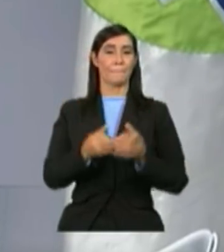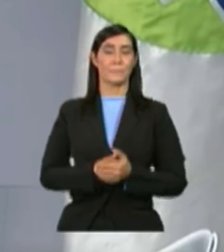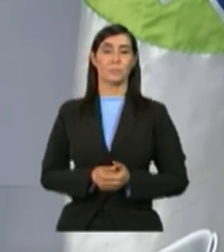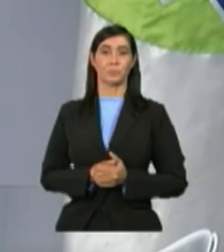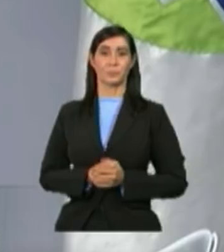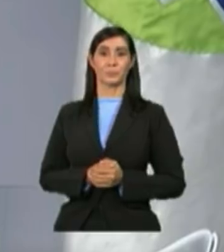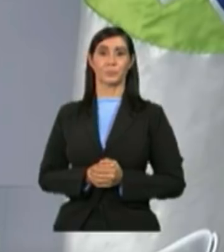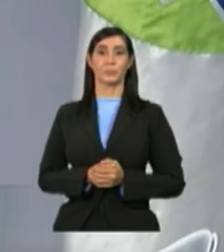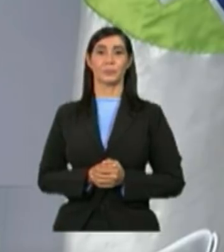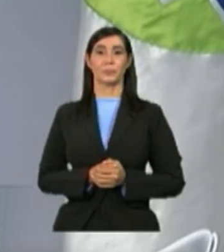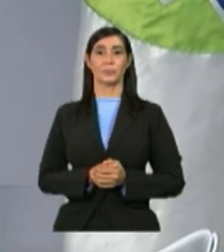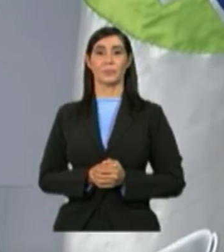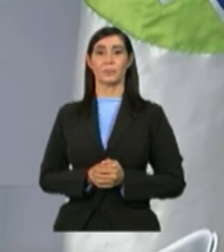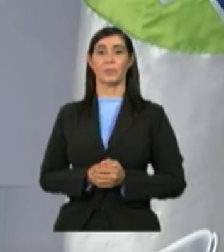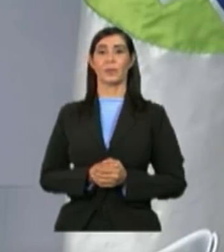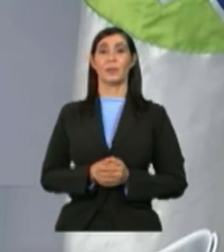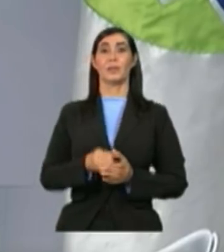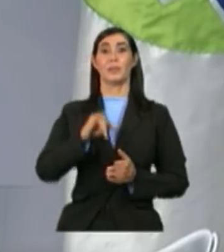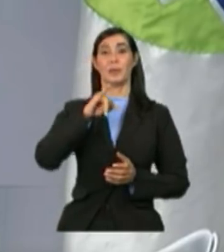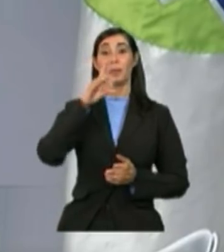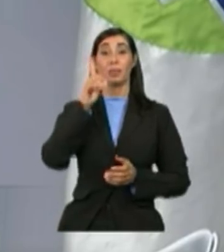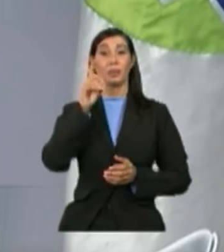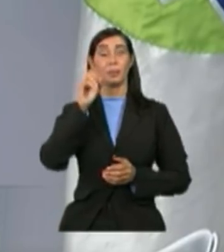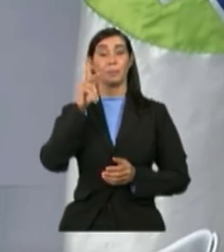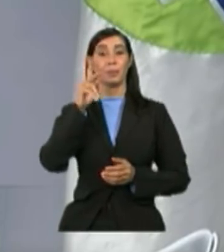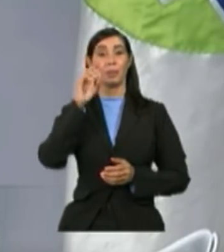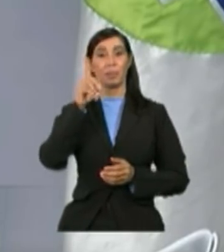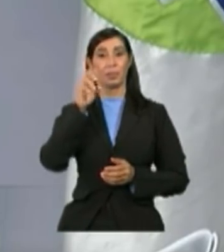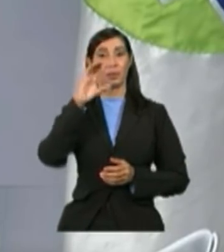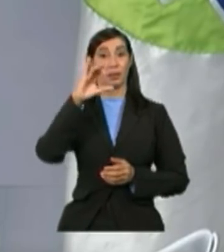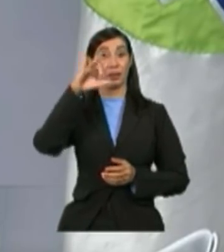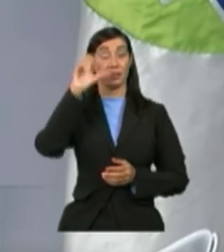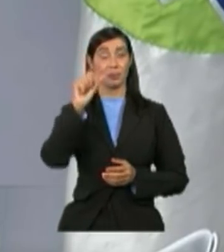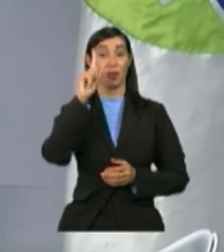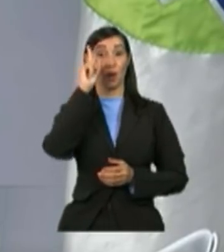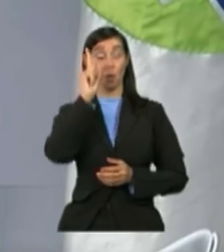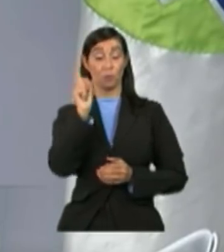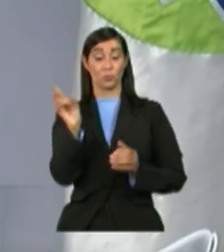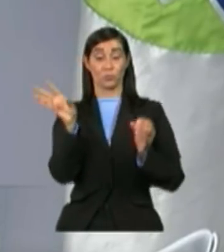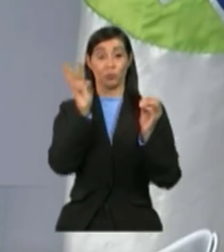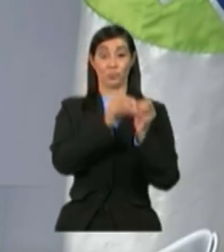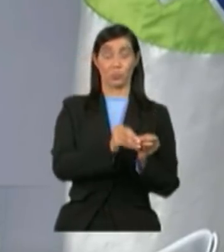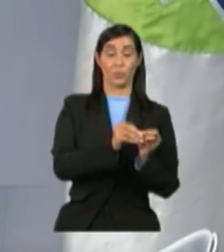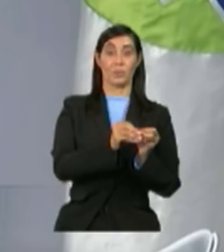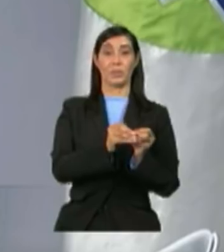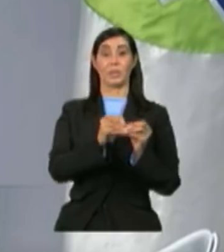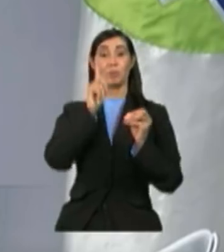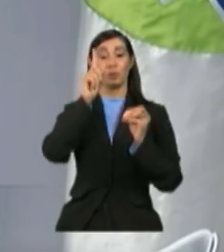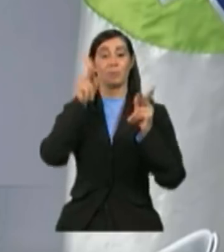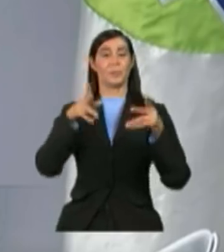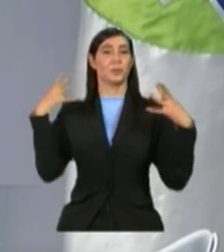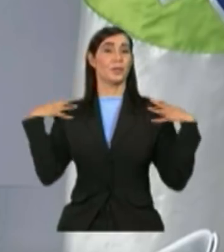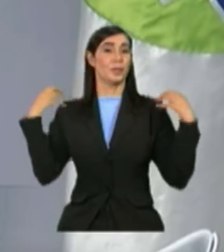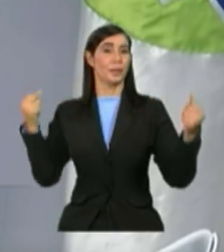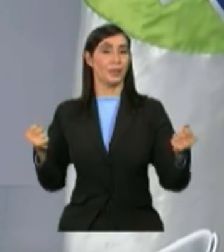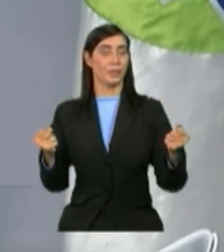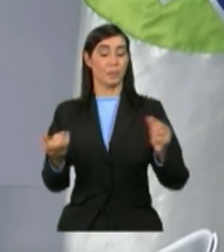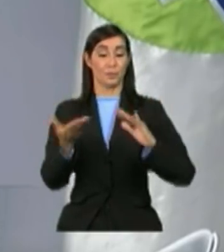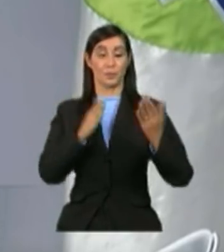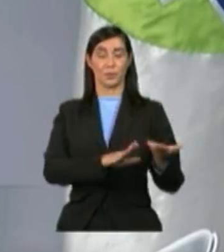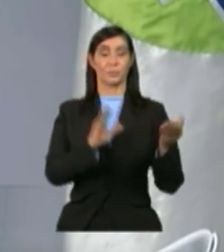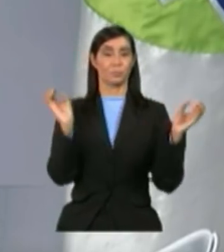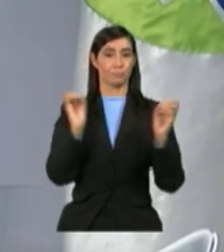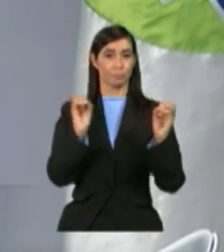fallecimiento. Independencia, 0 casos nuevos, 1 acumulado, 1 recuperado,